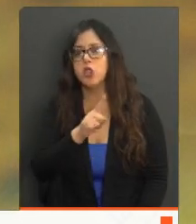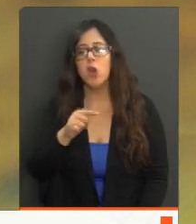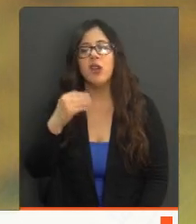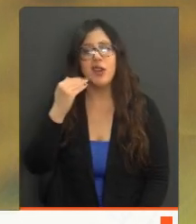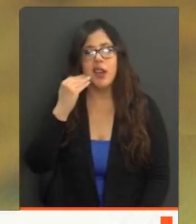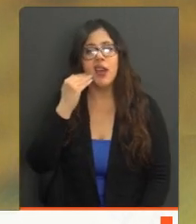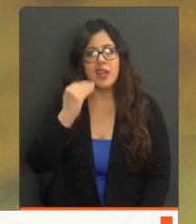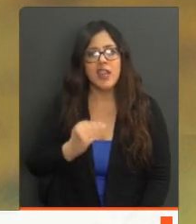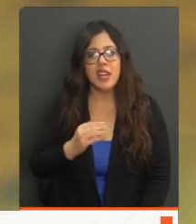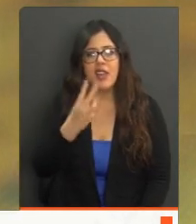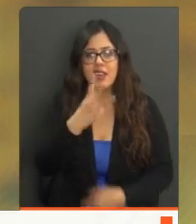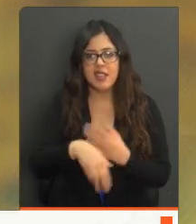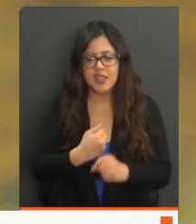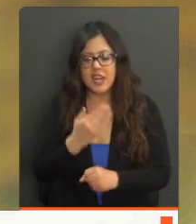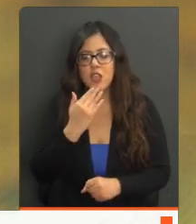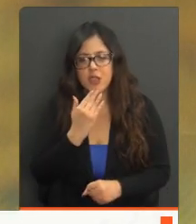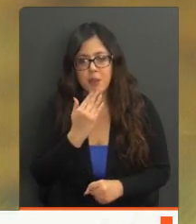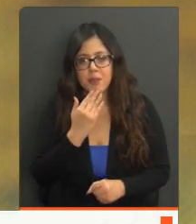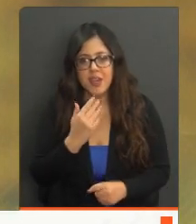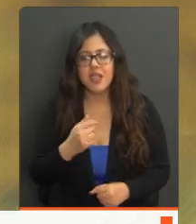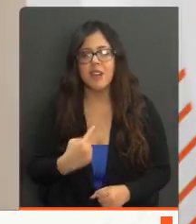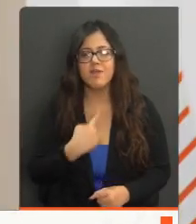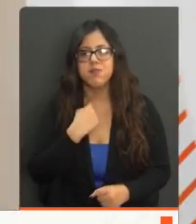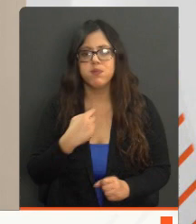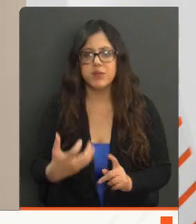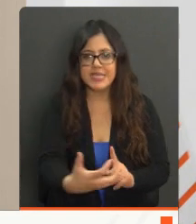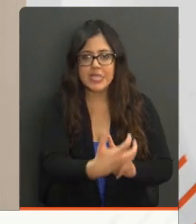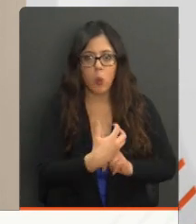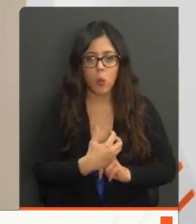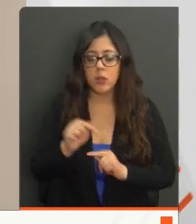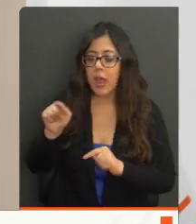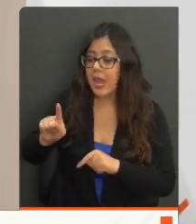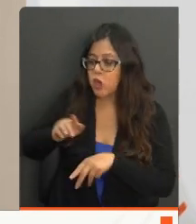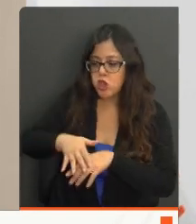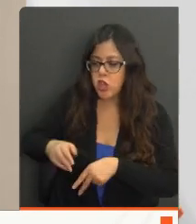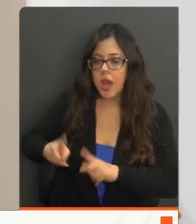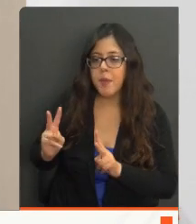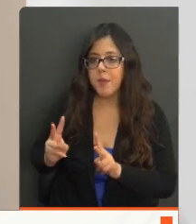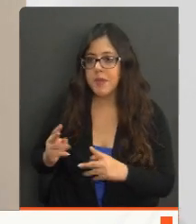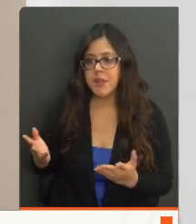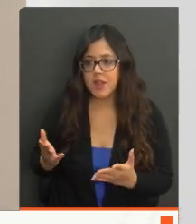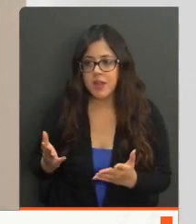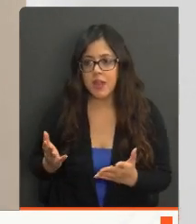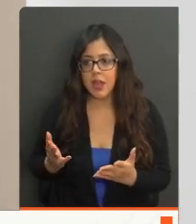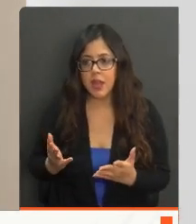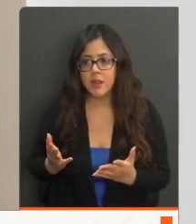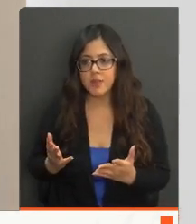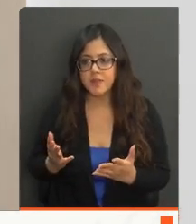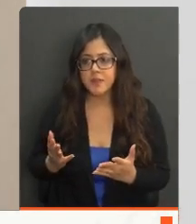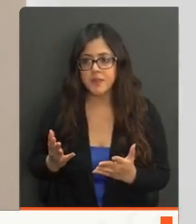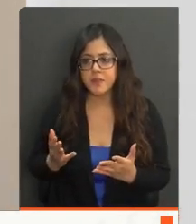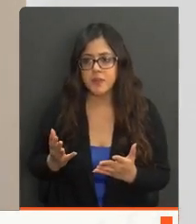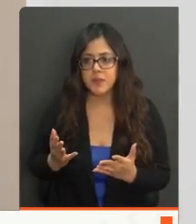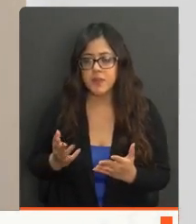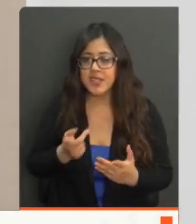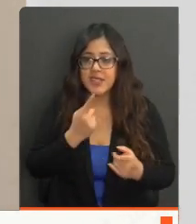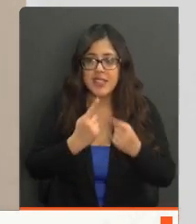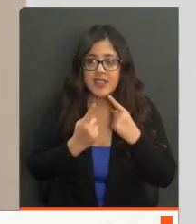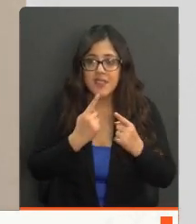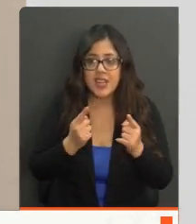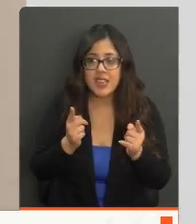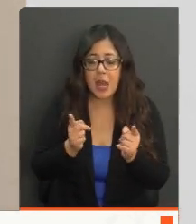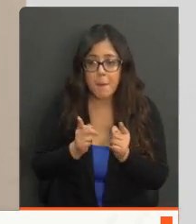habría sufrido del secuestro no se le permitía el poder en la entrevista ser personal en todo